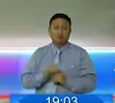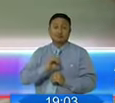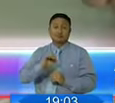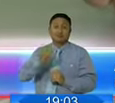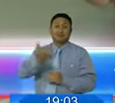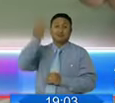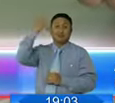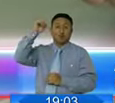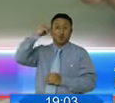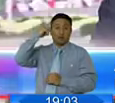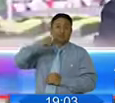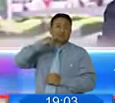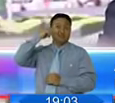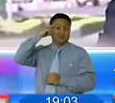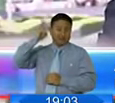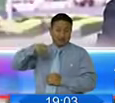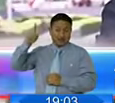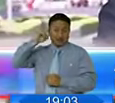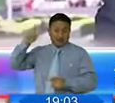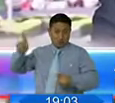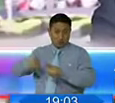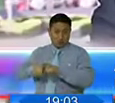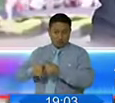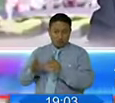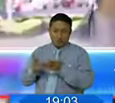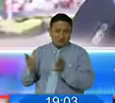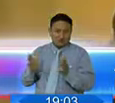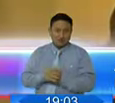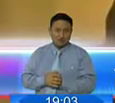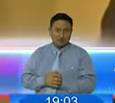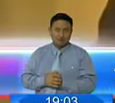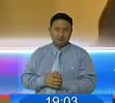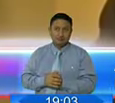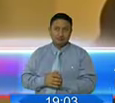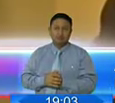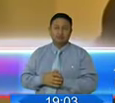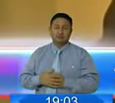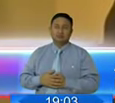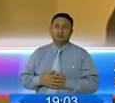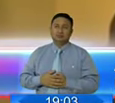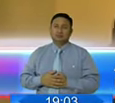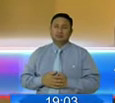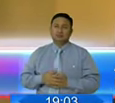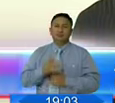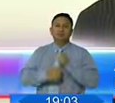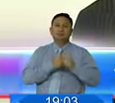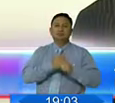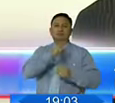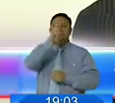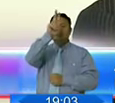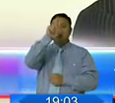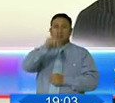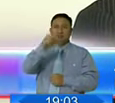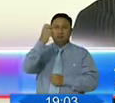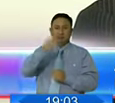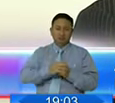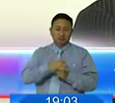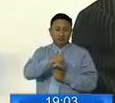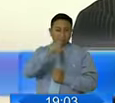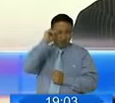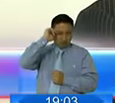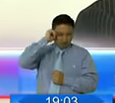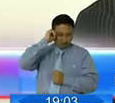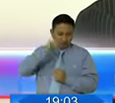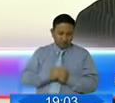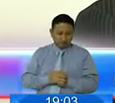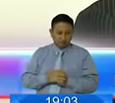existido un acuerdo entre el gobierno de Rafael Correa y el fundador de Wikileaks al momento de otorgarle el asilo en 2012. Si usted recuerda